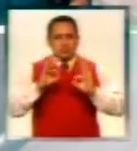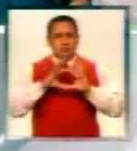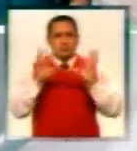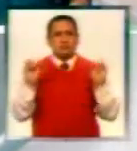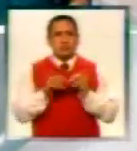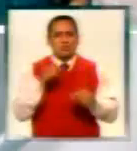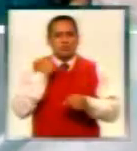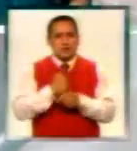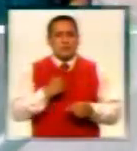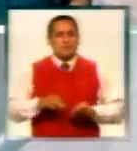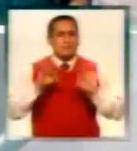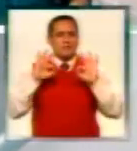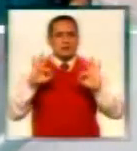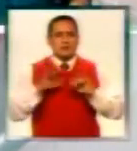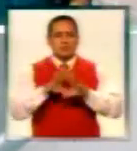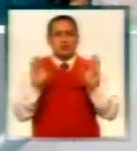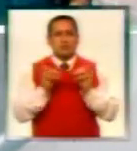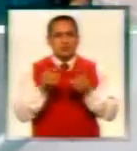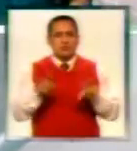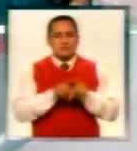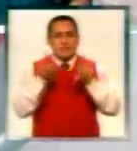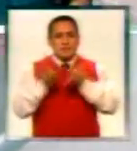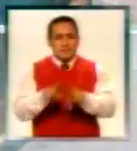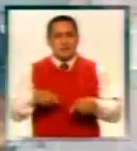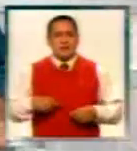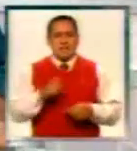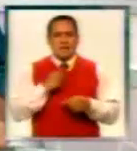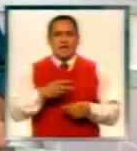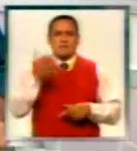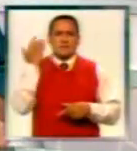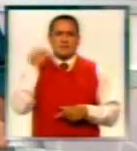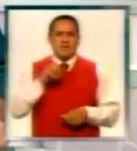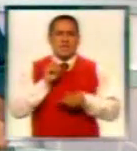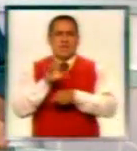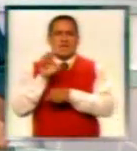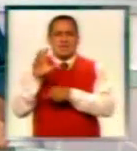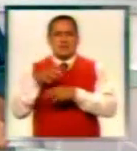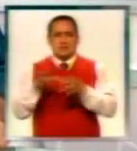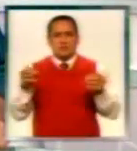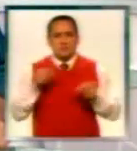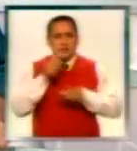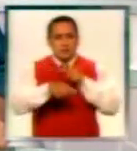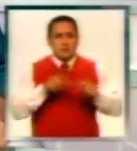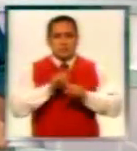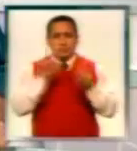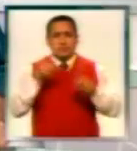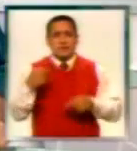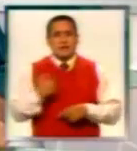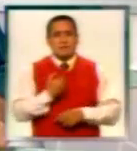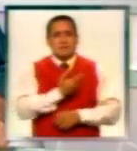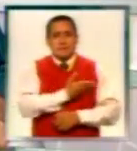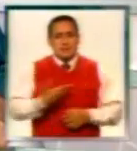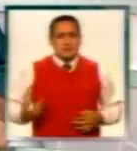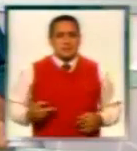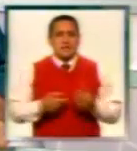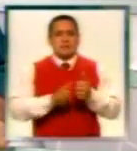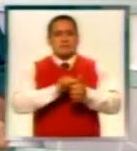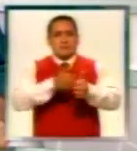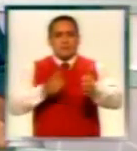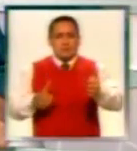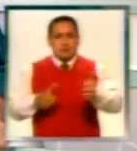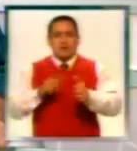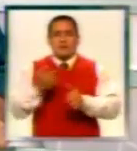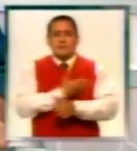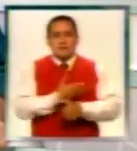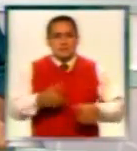hecho un trabajo excelente, a pesar de las críticas a priori. Entonces, no es que el presidente haya retrocedido, no. El presidente